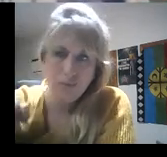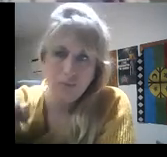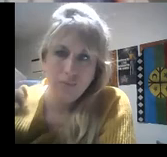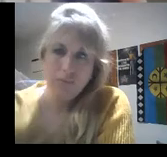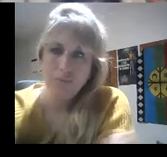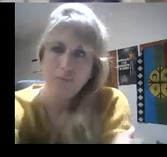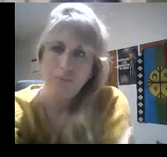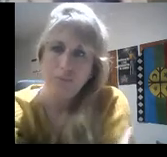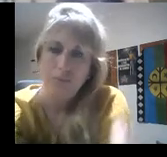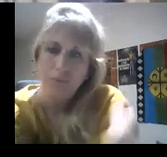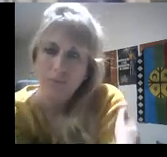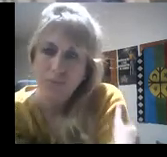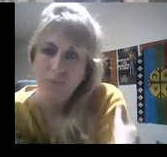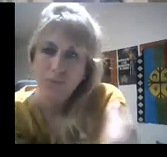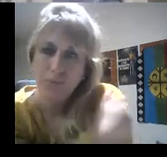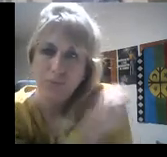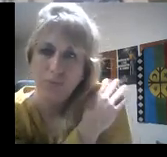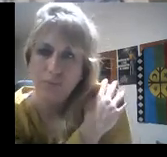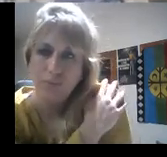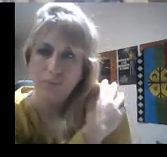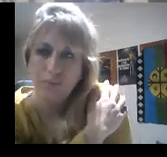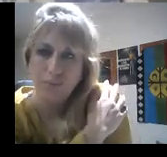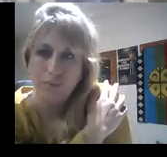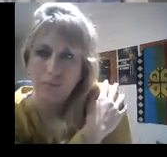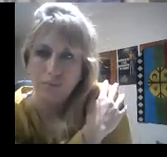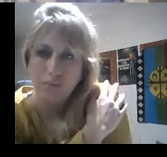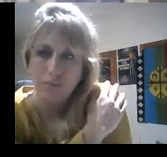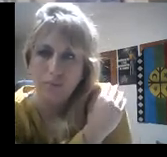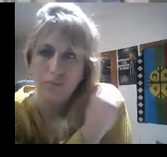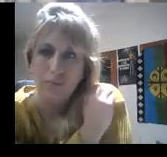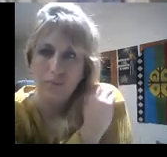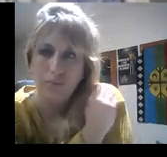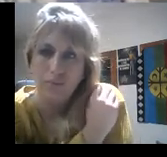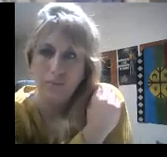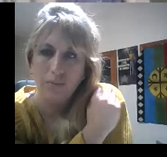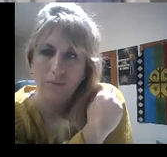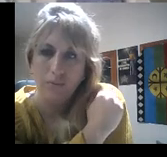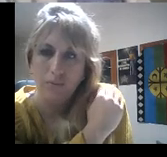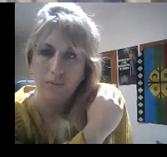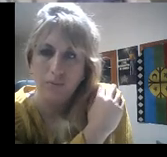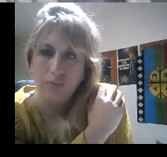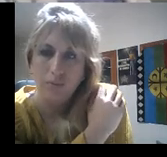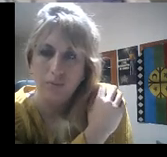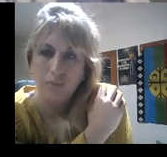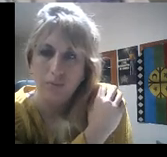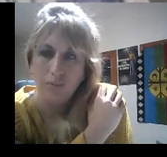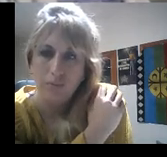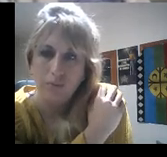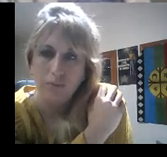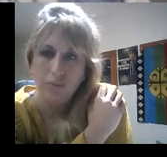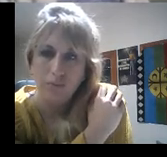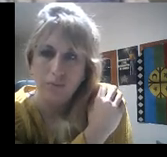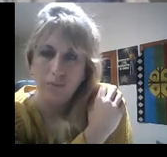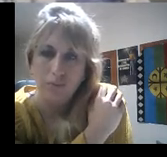disputa feminista, colocan una idea de fuerte sumisión de las